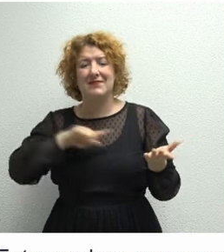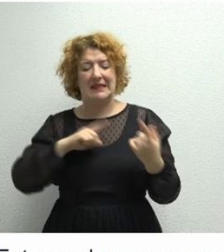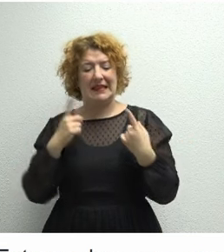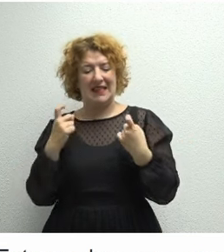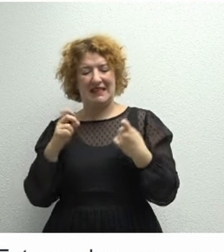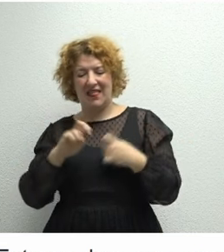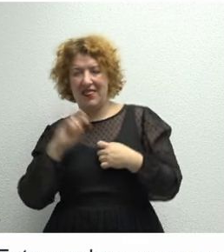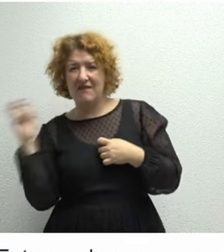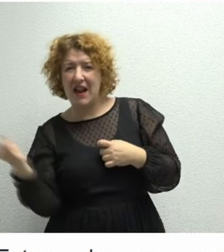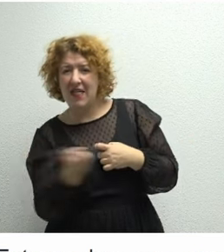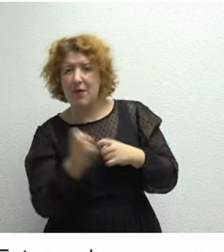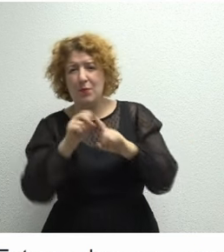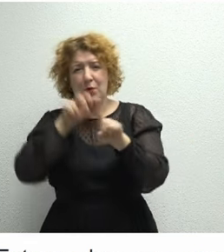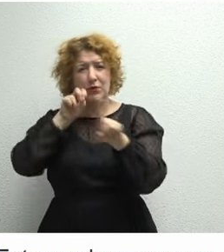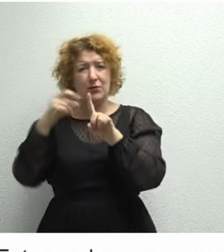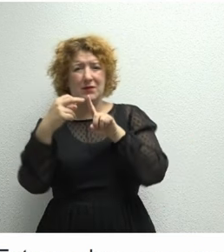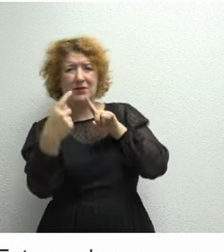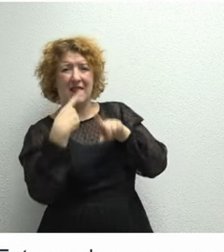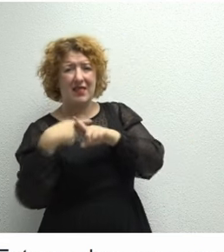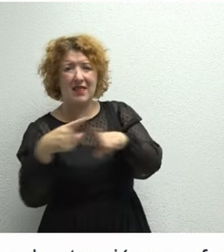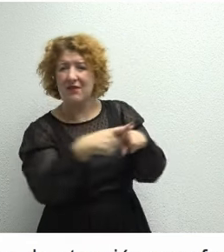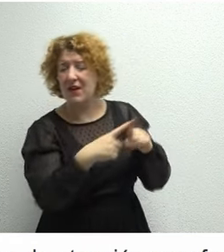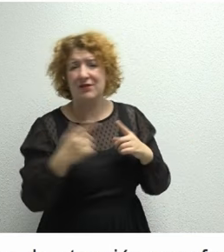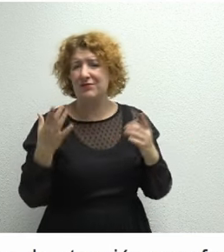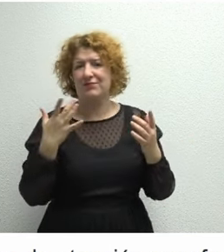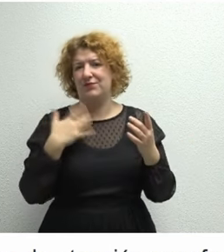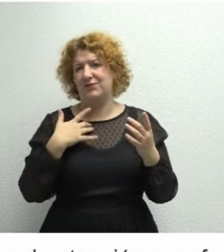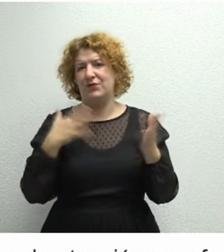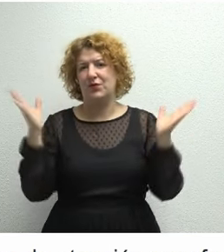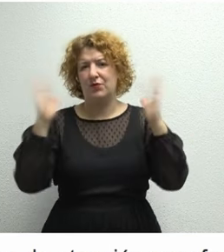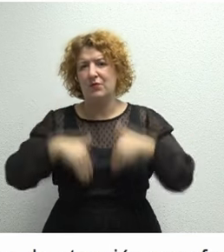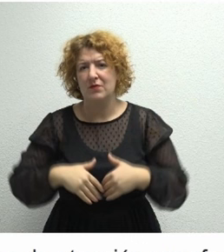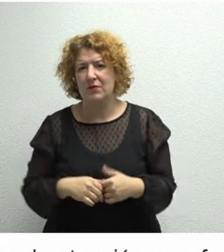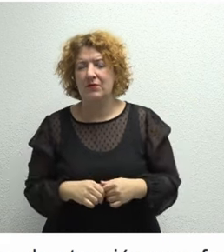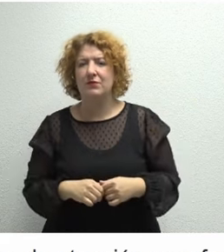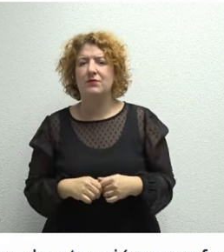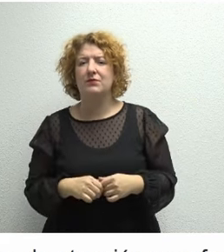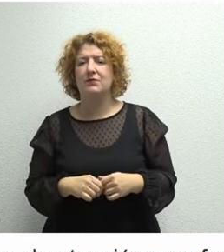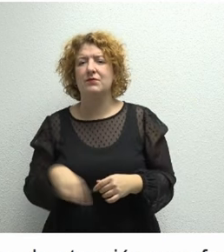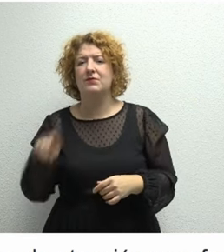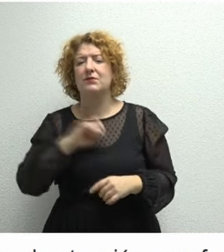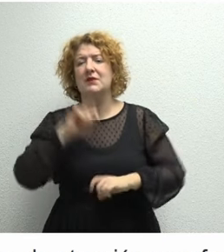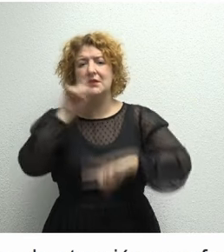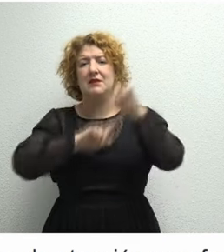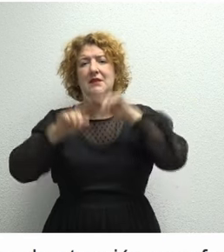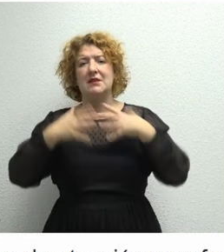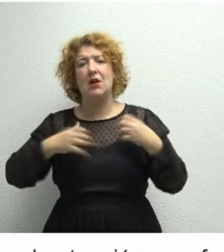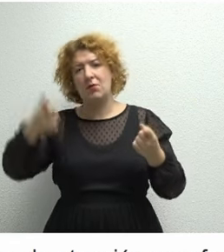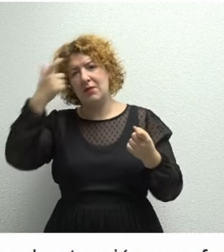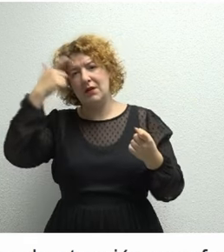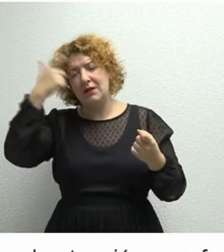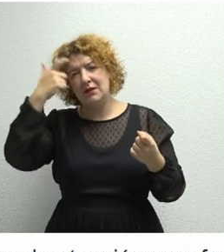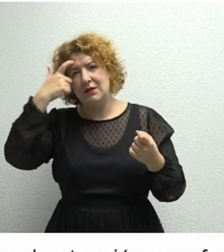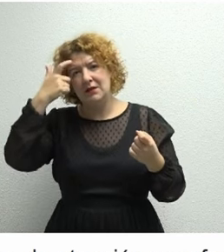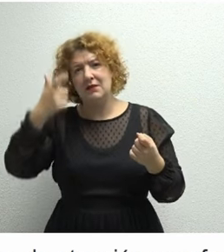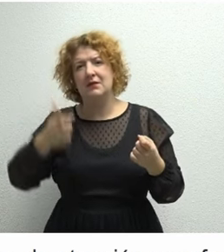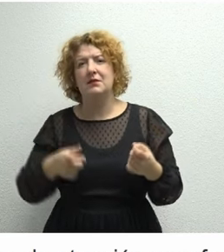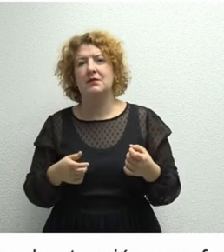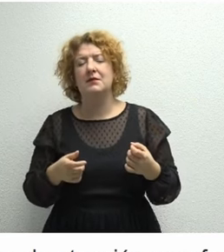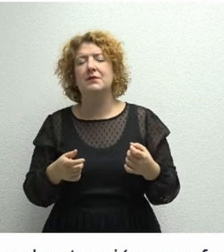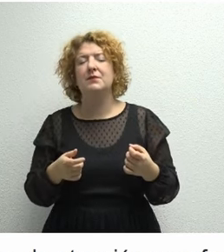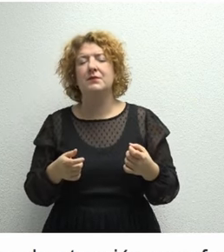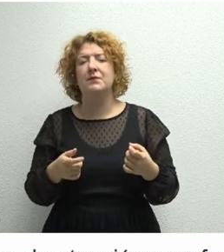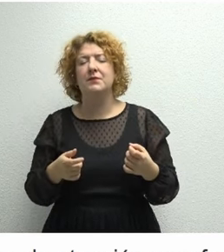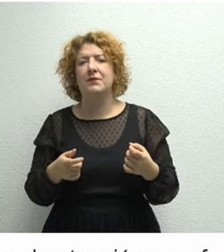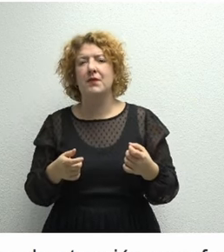diversas multidimensionales ni cambiantes es decir una persona con discapacidad intelectual tiene trastorno a la Salud Mental matie creo que la has comentado esta mañana